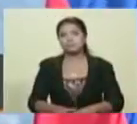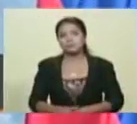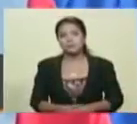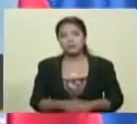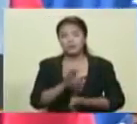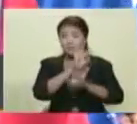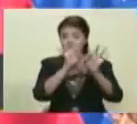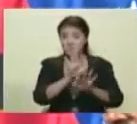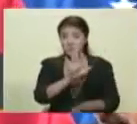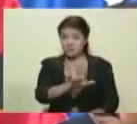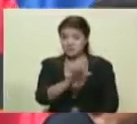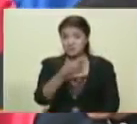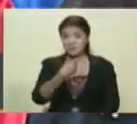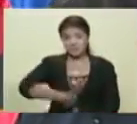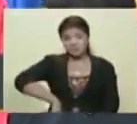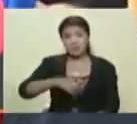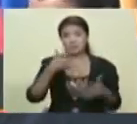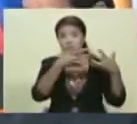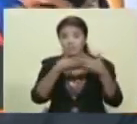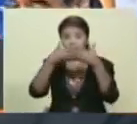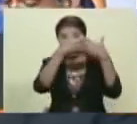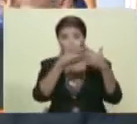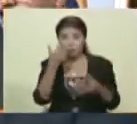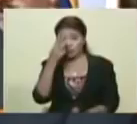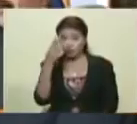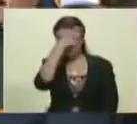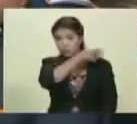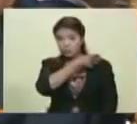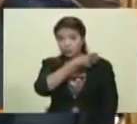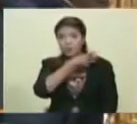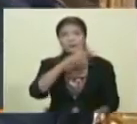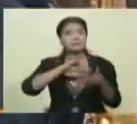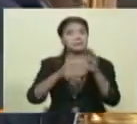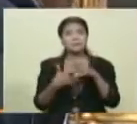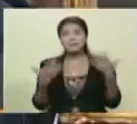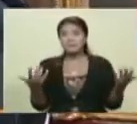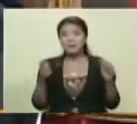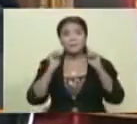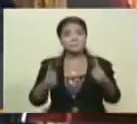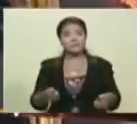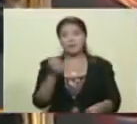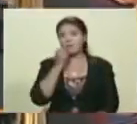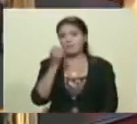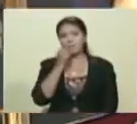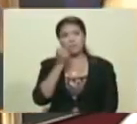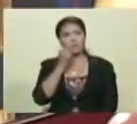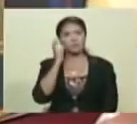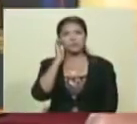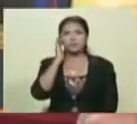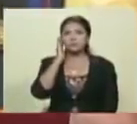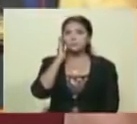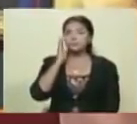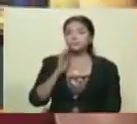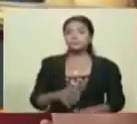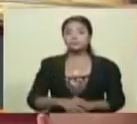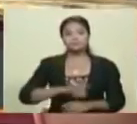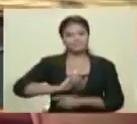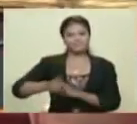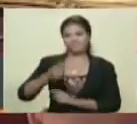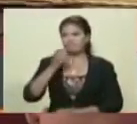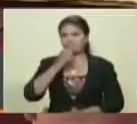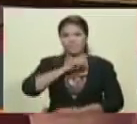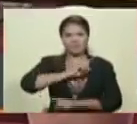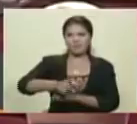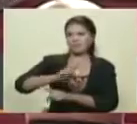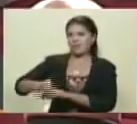como las del presidente estadounidense Donald Trump son la puerta de entrada al fascismo, a los regímenes